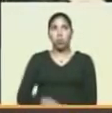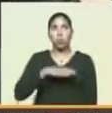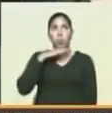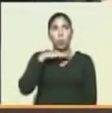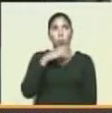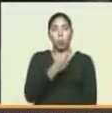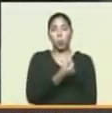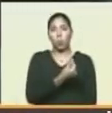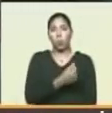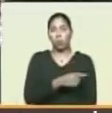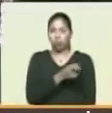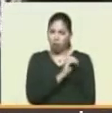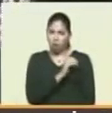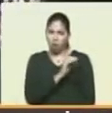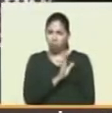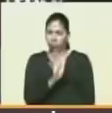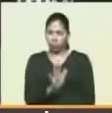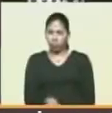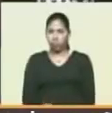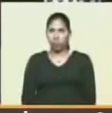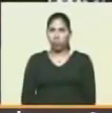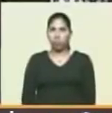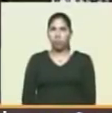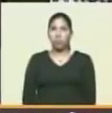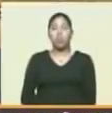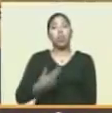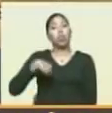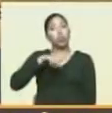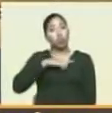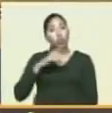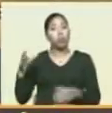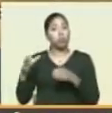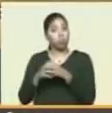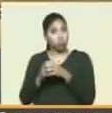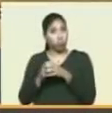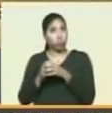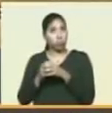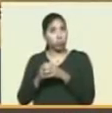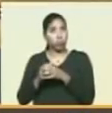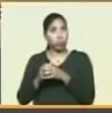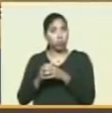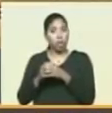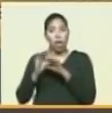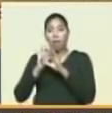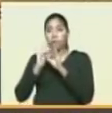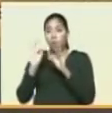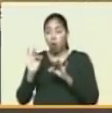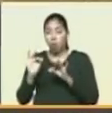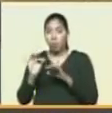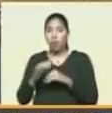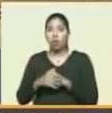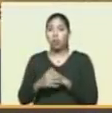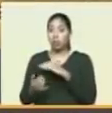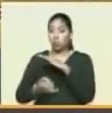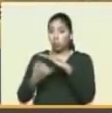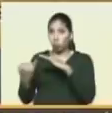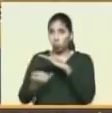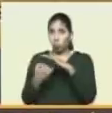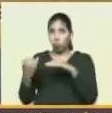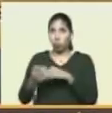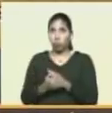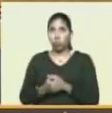No se trata de eso, no. Se trata que nosotros, con esta estructura institucional, con